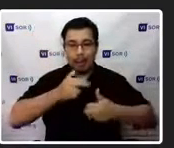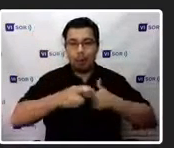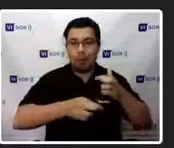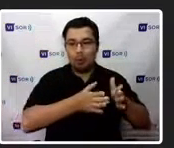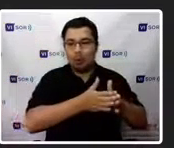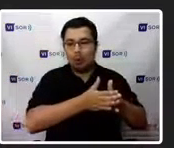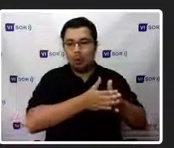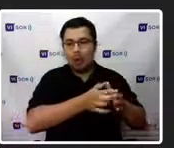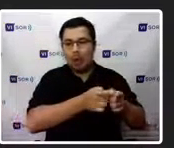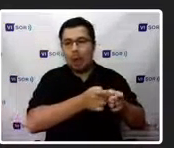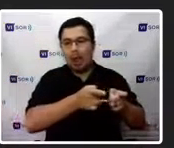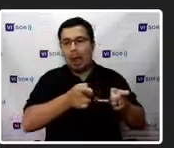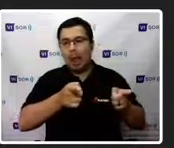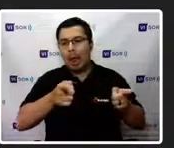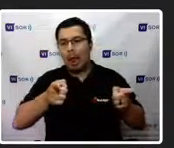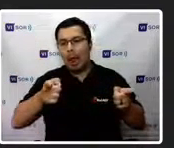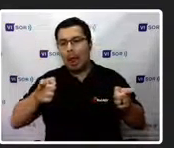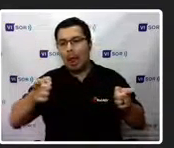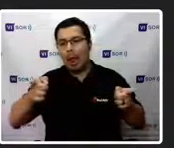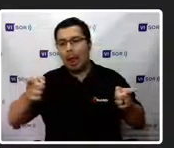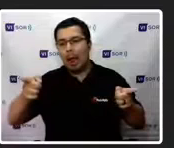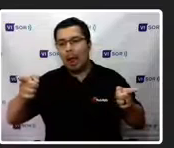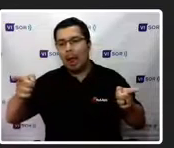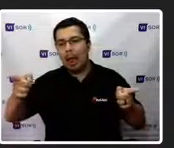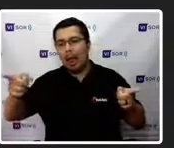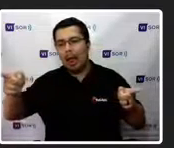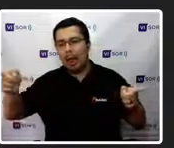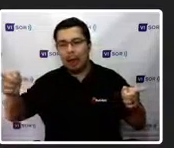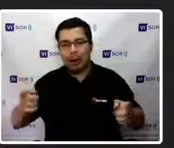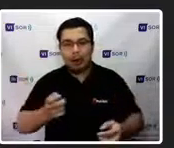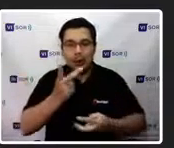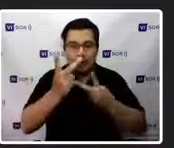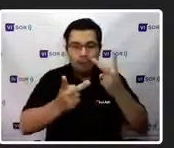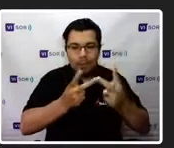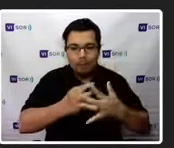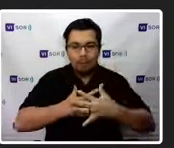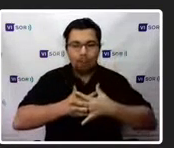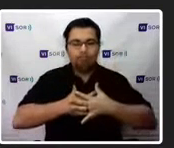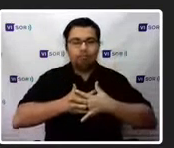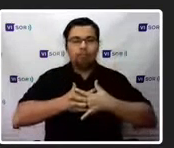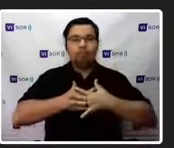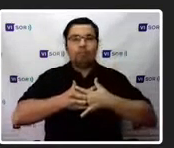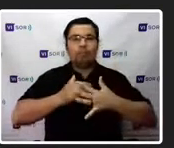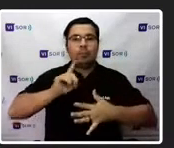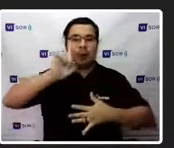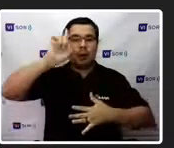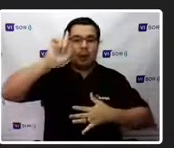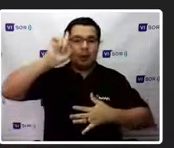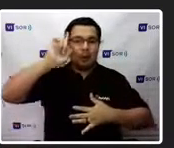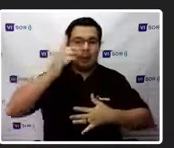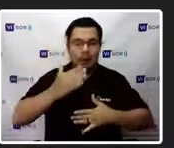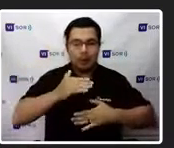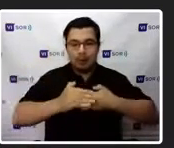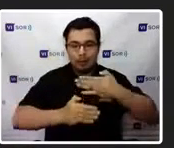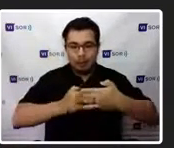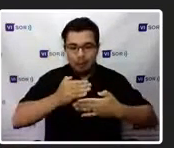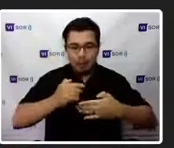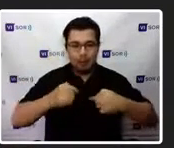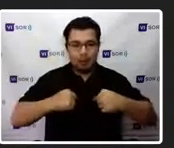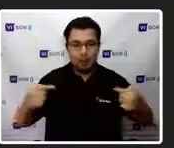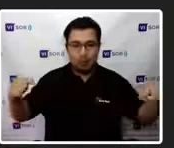satisfactorio recordar un poco todo este proceso y verme ya aquí, digamos, con